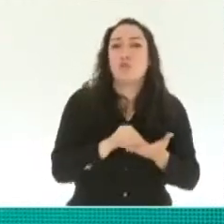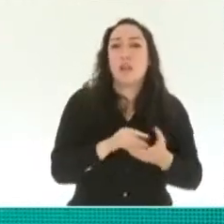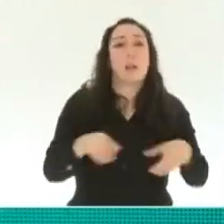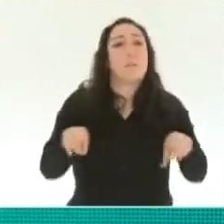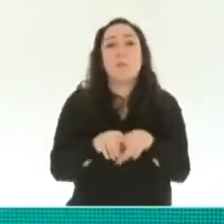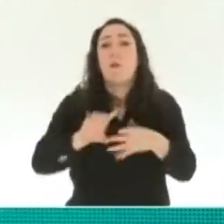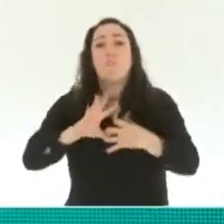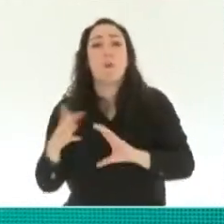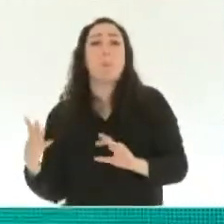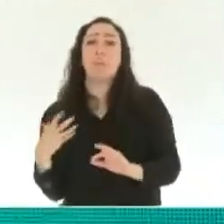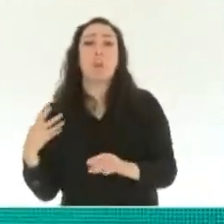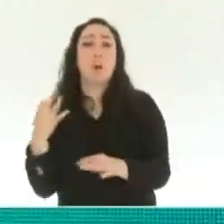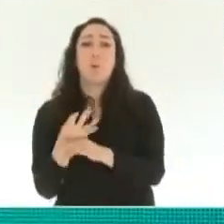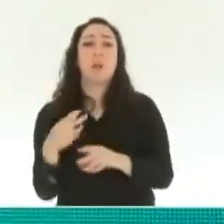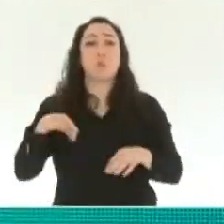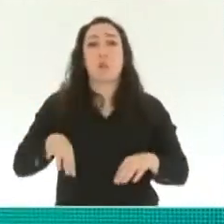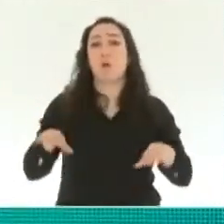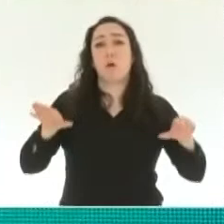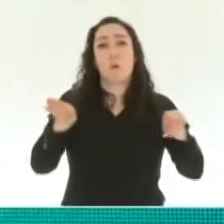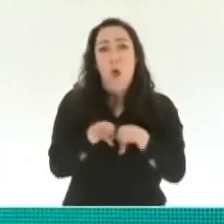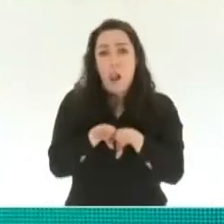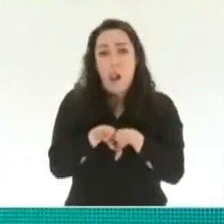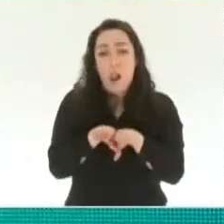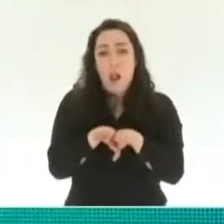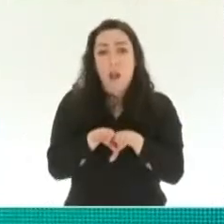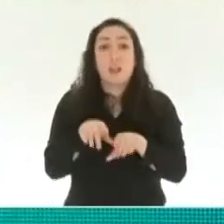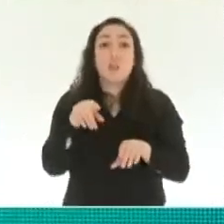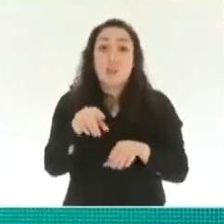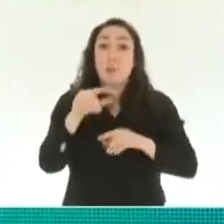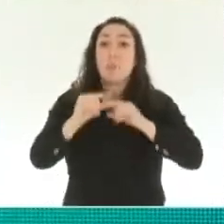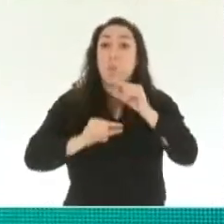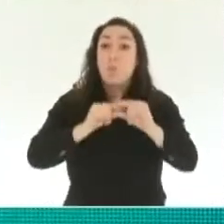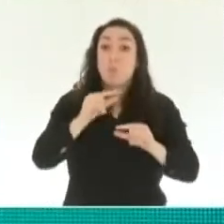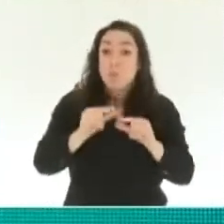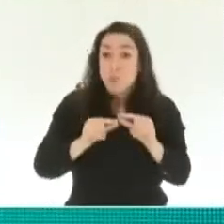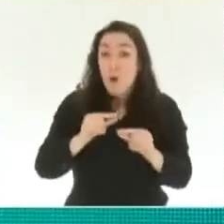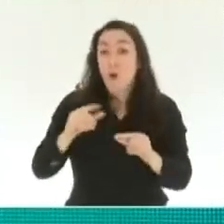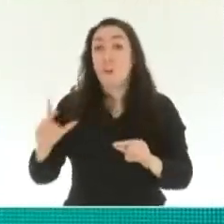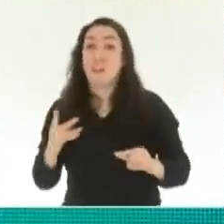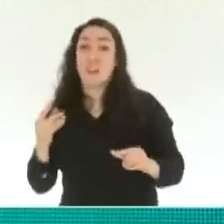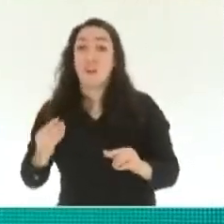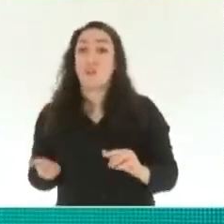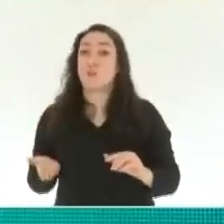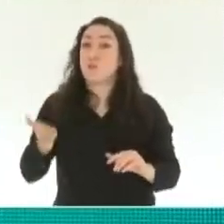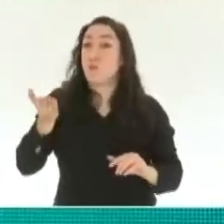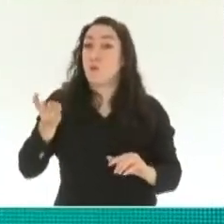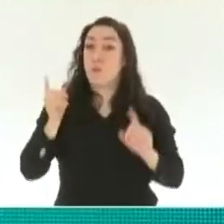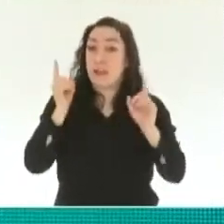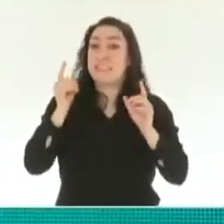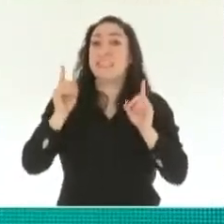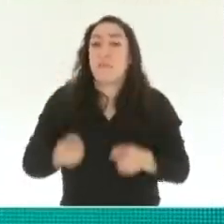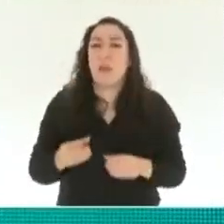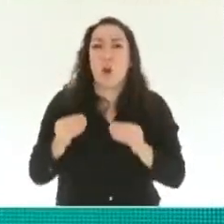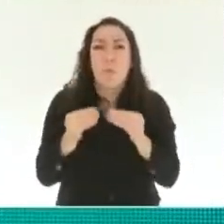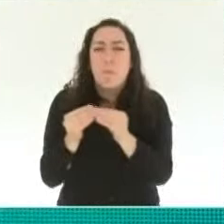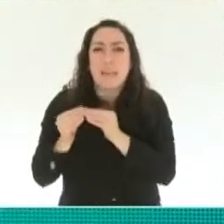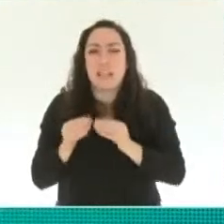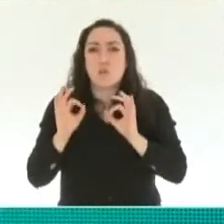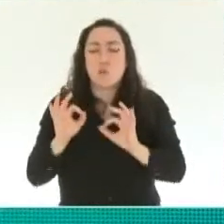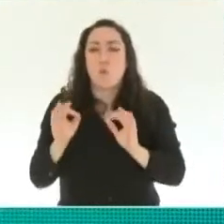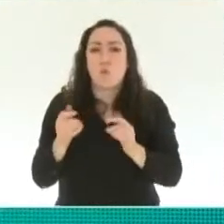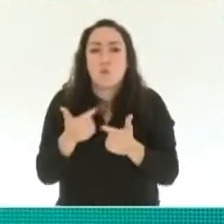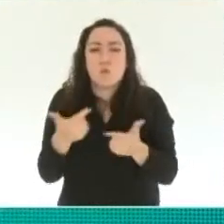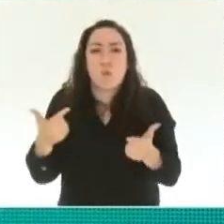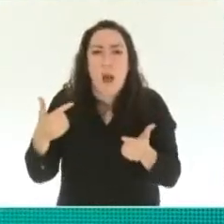una directora de escuela. De esa manera van a empezar a subir evidentemente los sueldos de las directoras y de las maestras, mis compañeras que no llegan a fin de mes, no